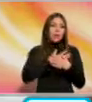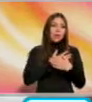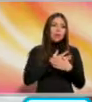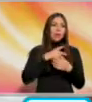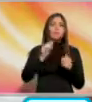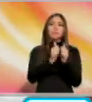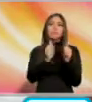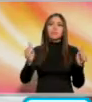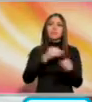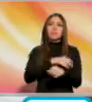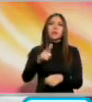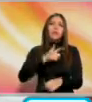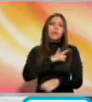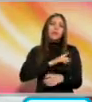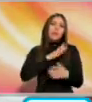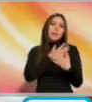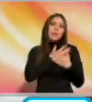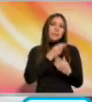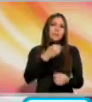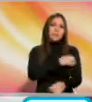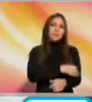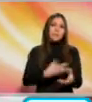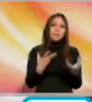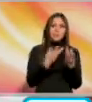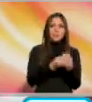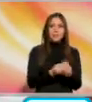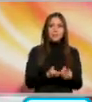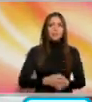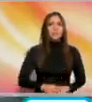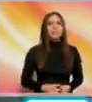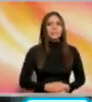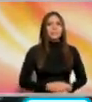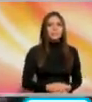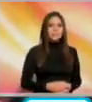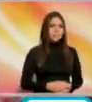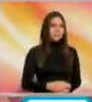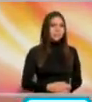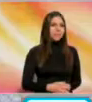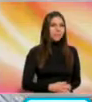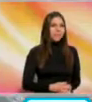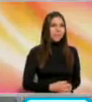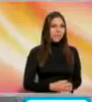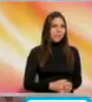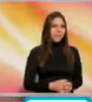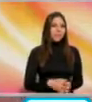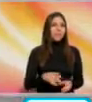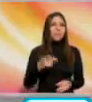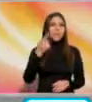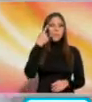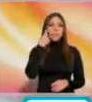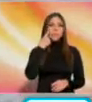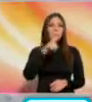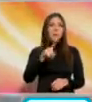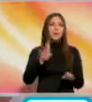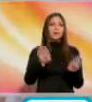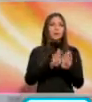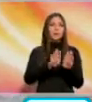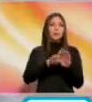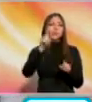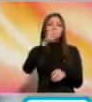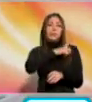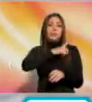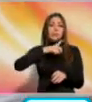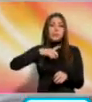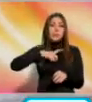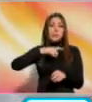familiar. Eso. Pero fíjate, Eso. Gaby, Hogareña. no, está muy bien, Sí. claro, sí, Sí. pero está muy bien, pero fíjate, para contribuir a las causas del espacio no tienes Sí. que estar